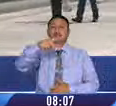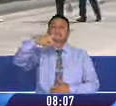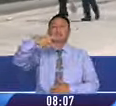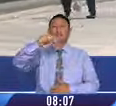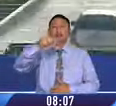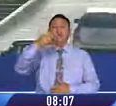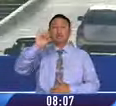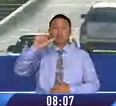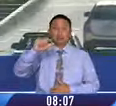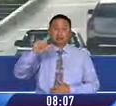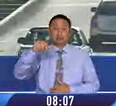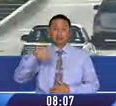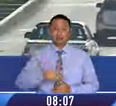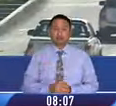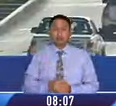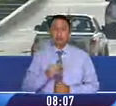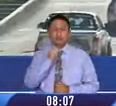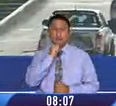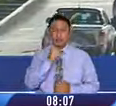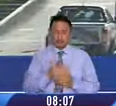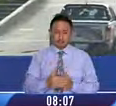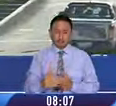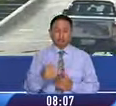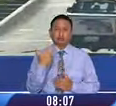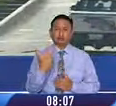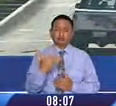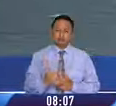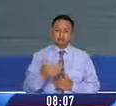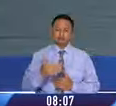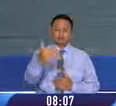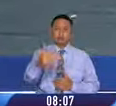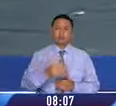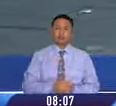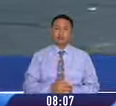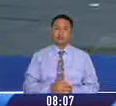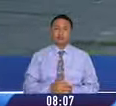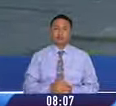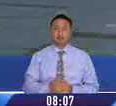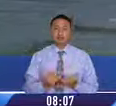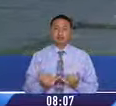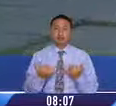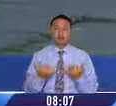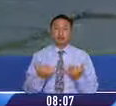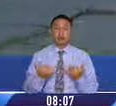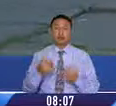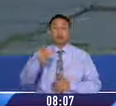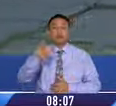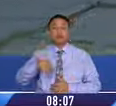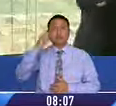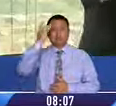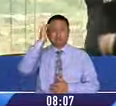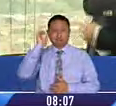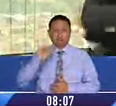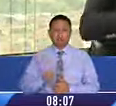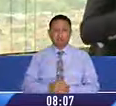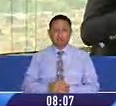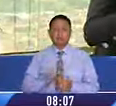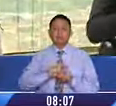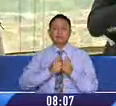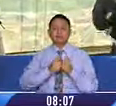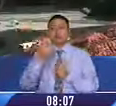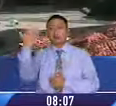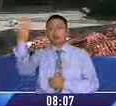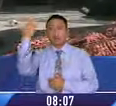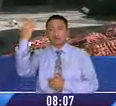hacia el norte aún faltan por concluir 3 fases más. Ahora lo que preocupa a los vecinos es que con el cambio de